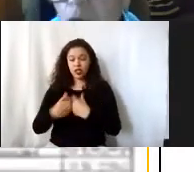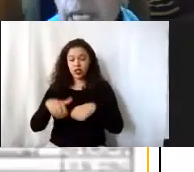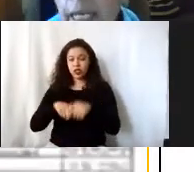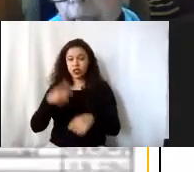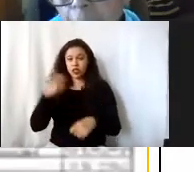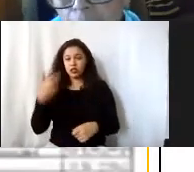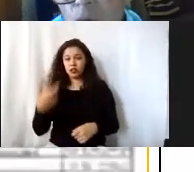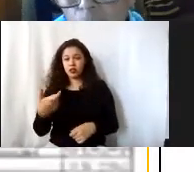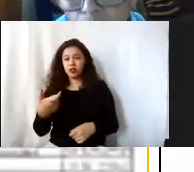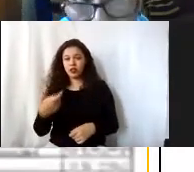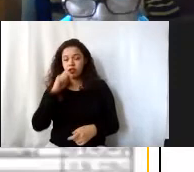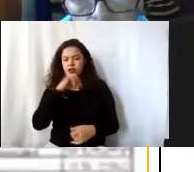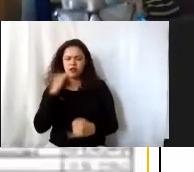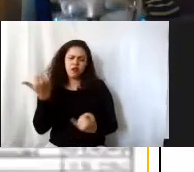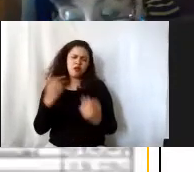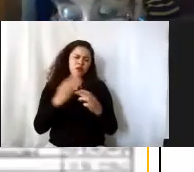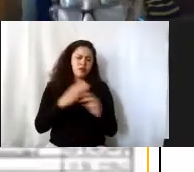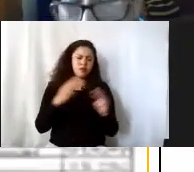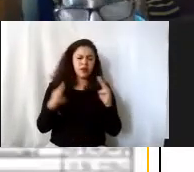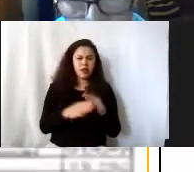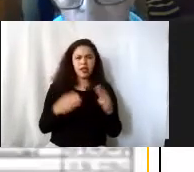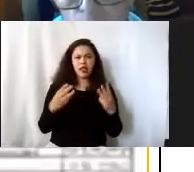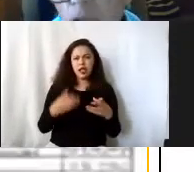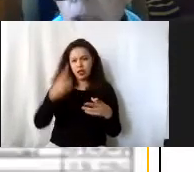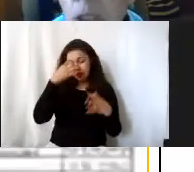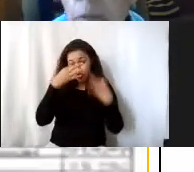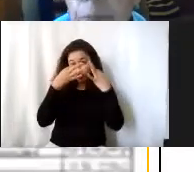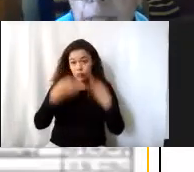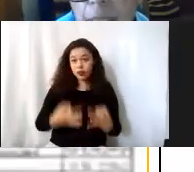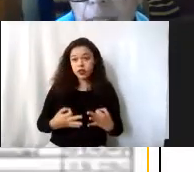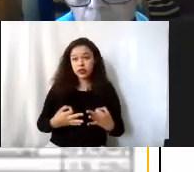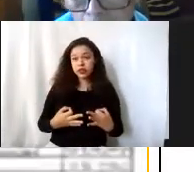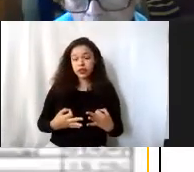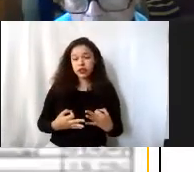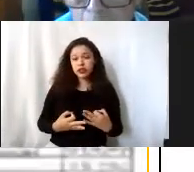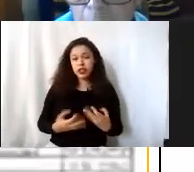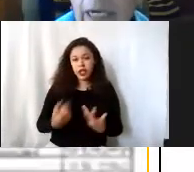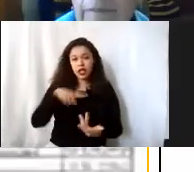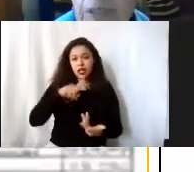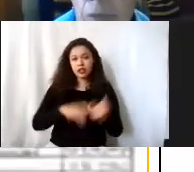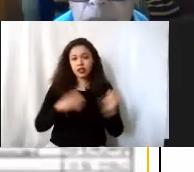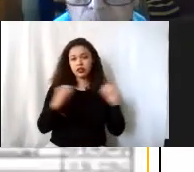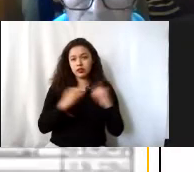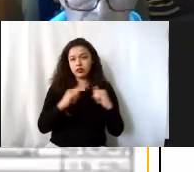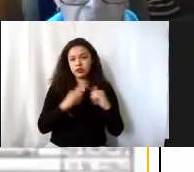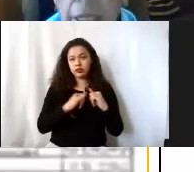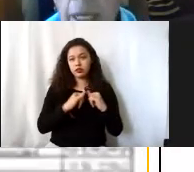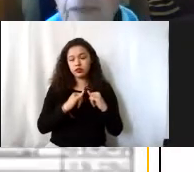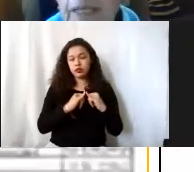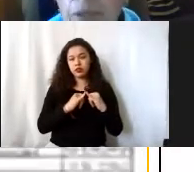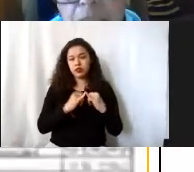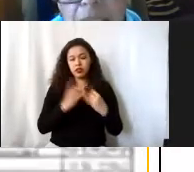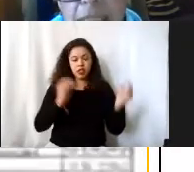instrumento que es oficial en una institución que se trabaja, una institución